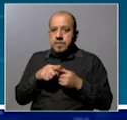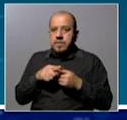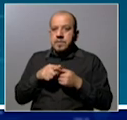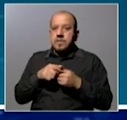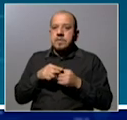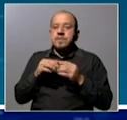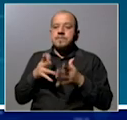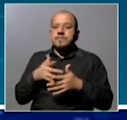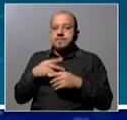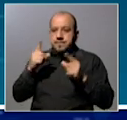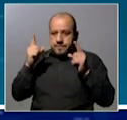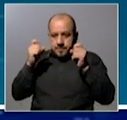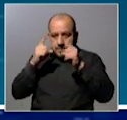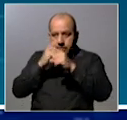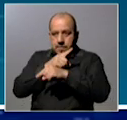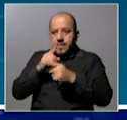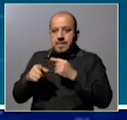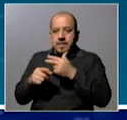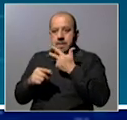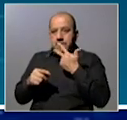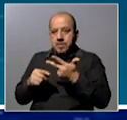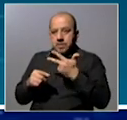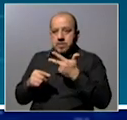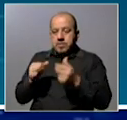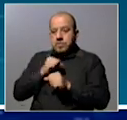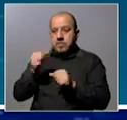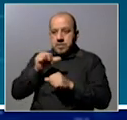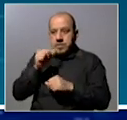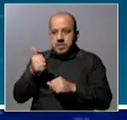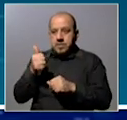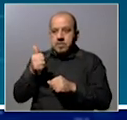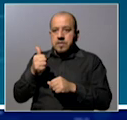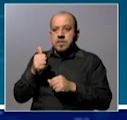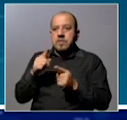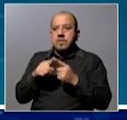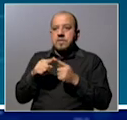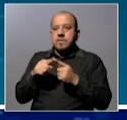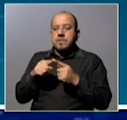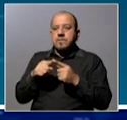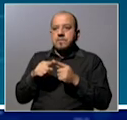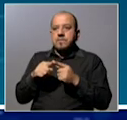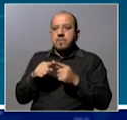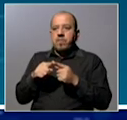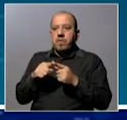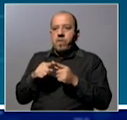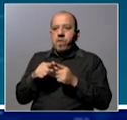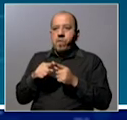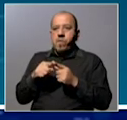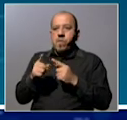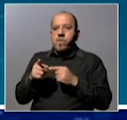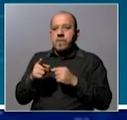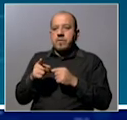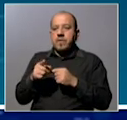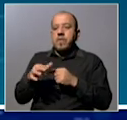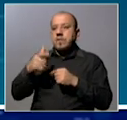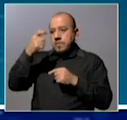Es muy difícil estimar quién de los tres puede llegar a ganar. Sabés que la ciencia política